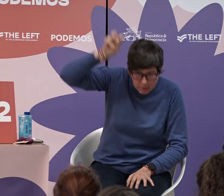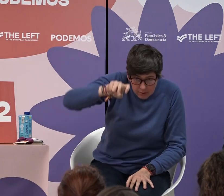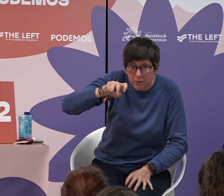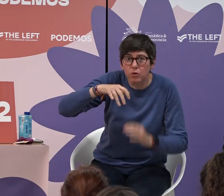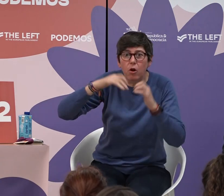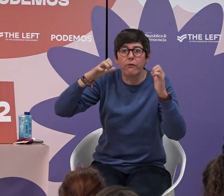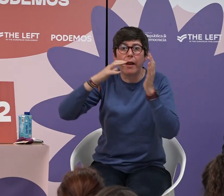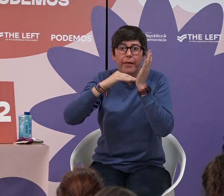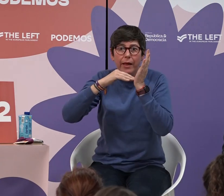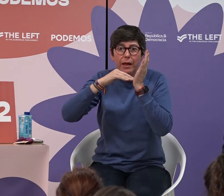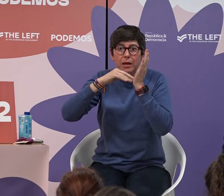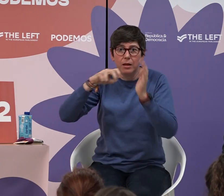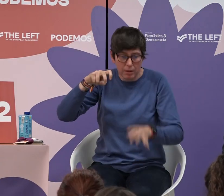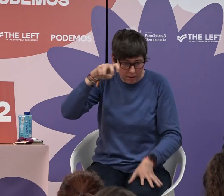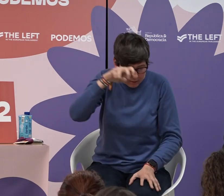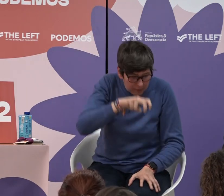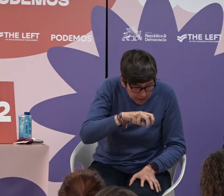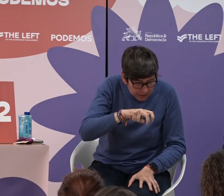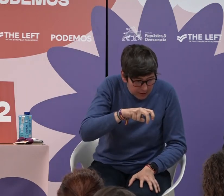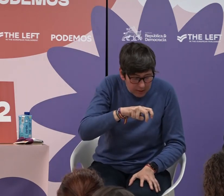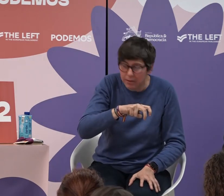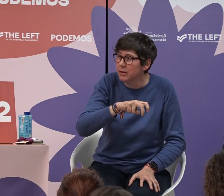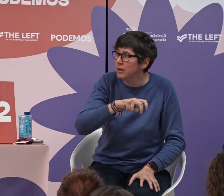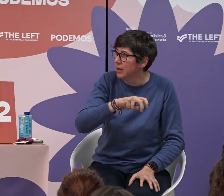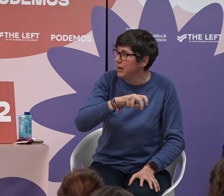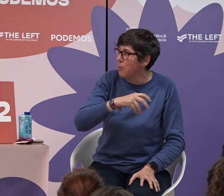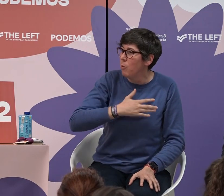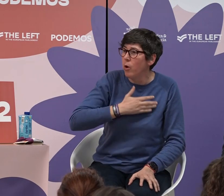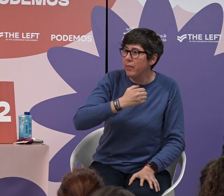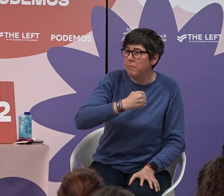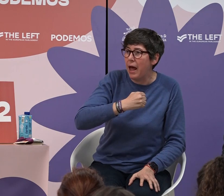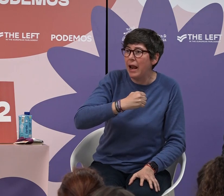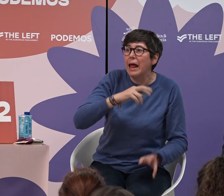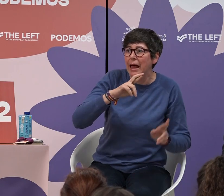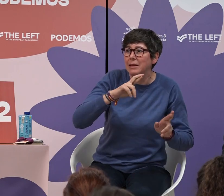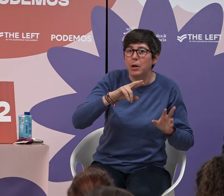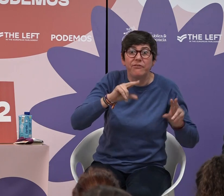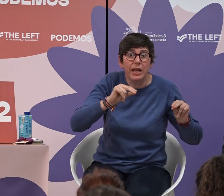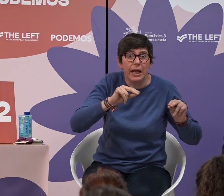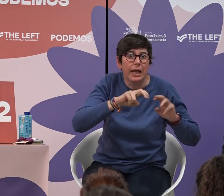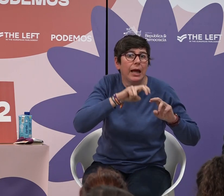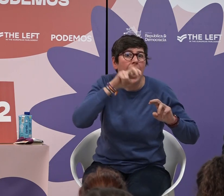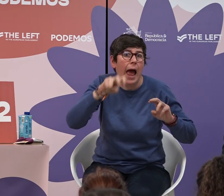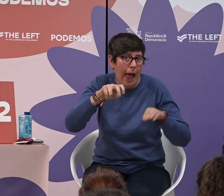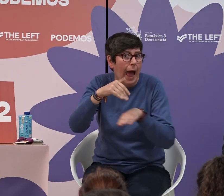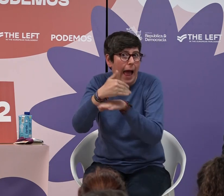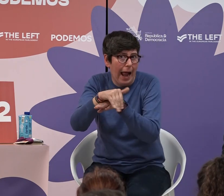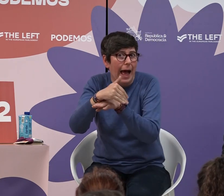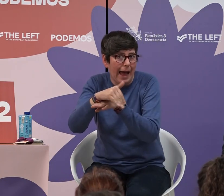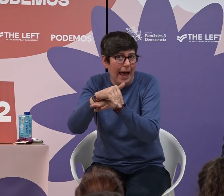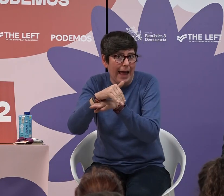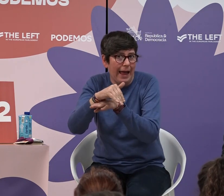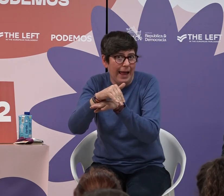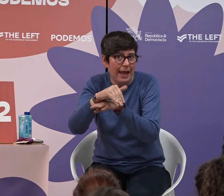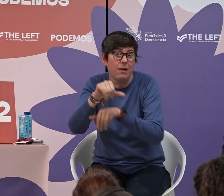BC bajé al gobierno valenciano al parlamento valenciano y ahora voy a los municipal